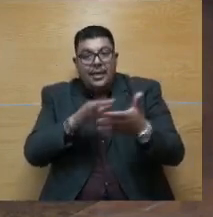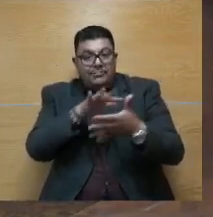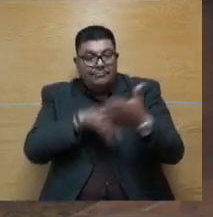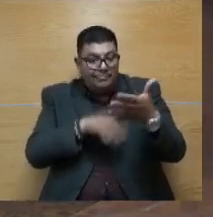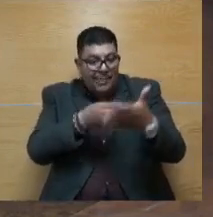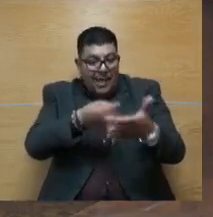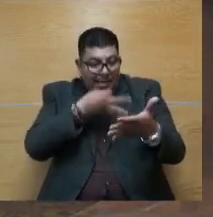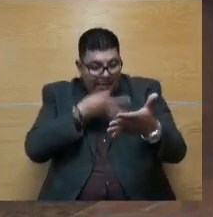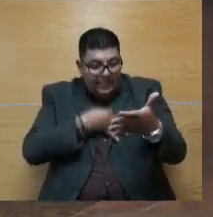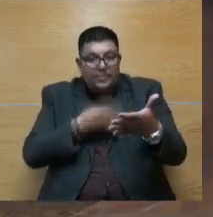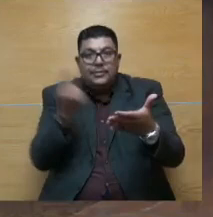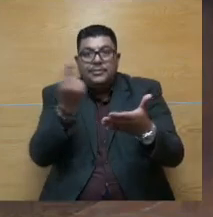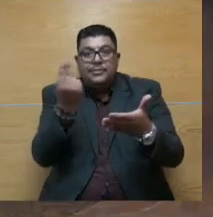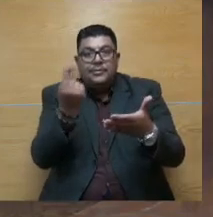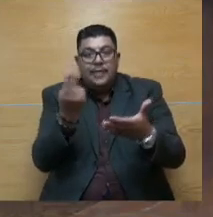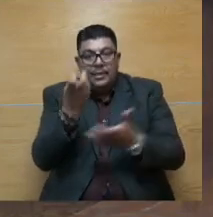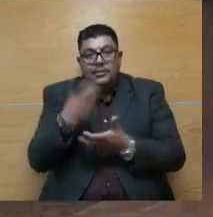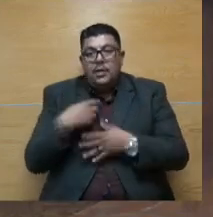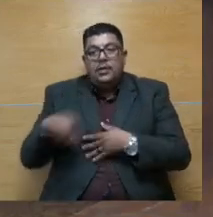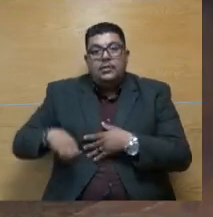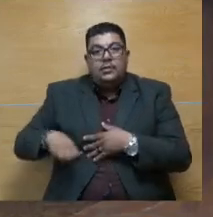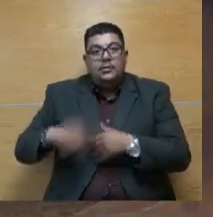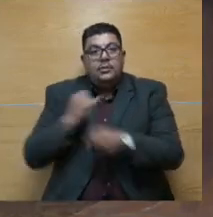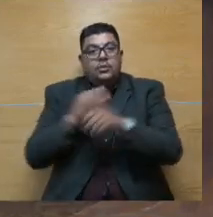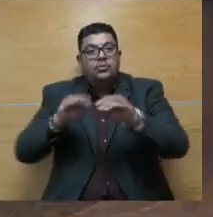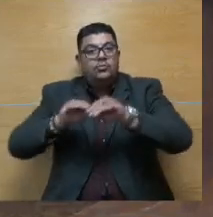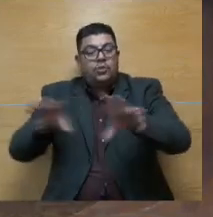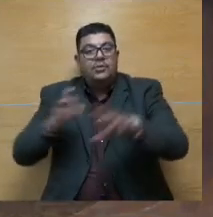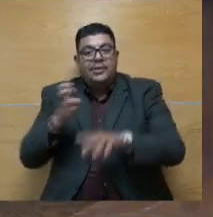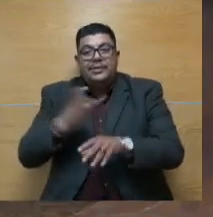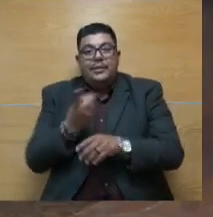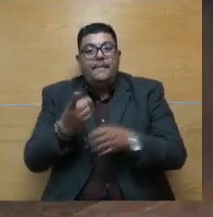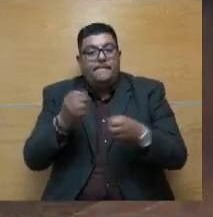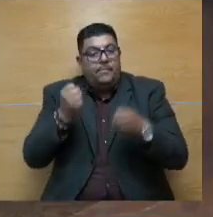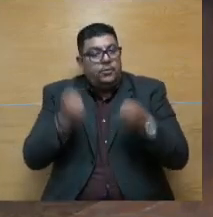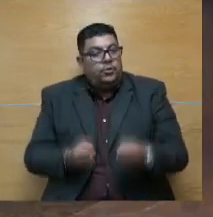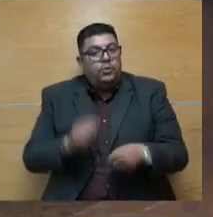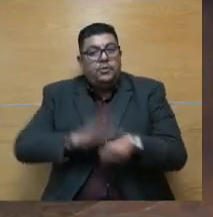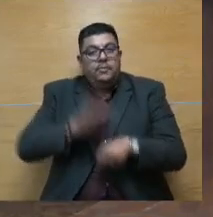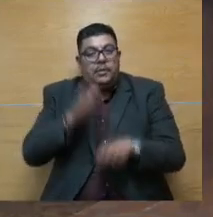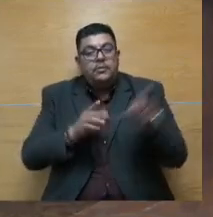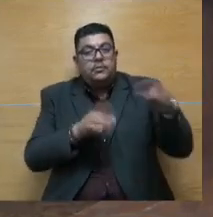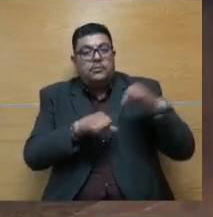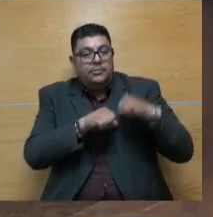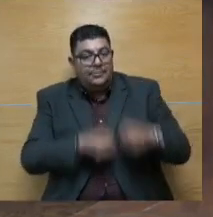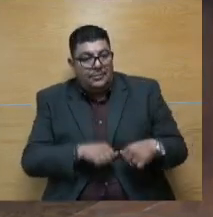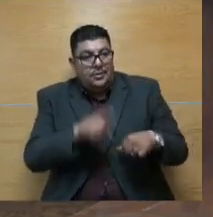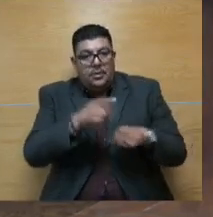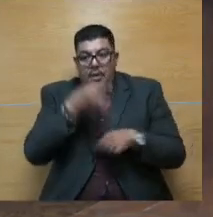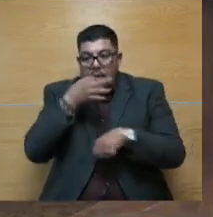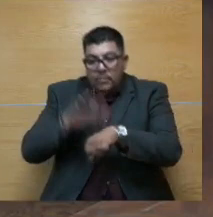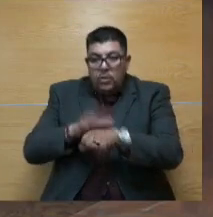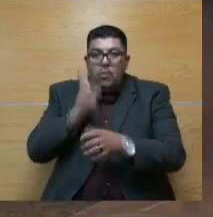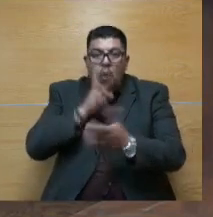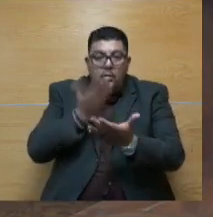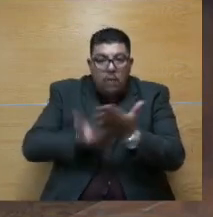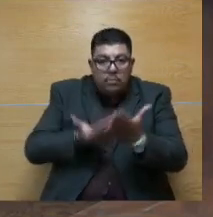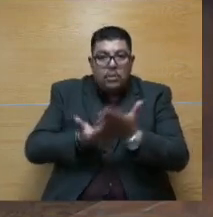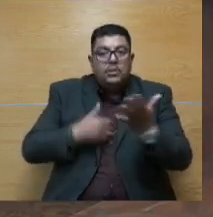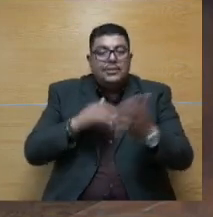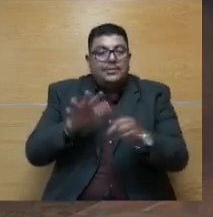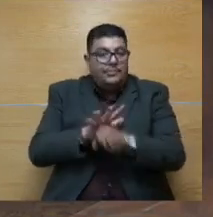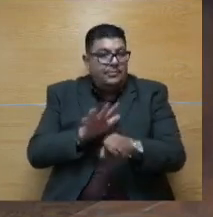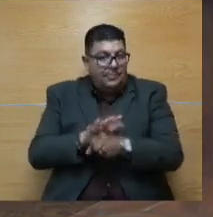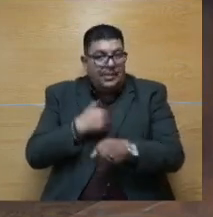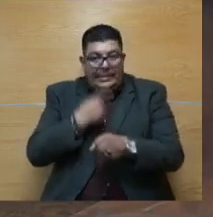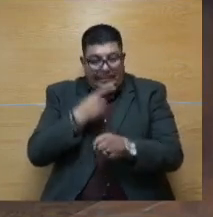decir ante una conducta de interés público que amerita deberes reforzados de las autoridades y el hecho de que obraban elementos o datos suficientes